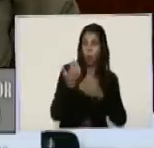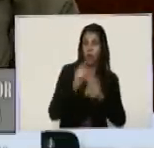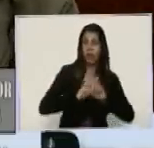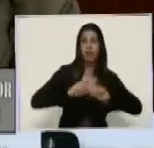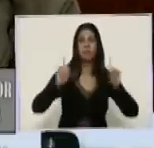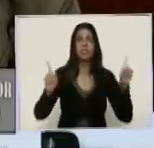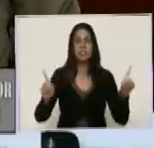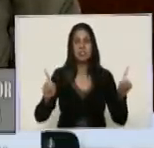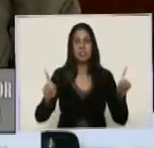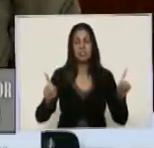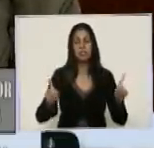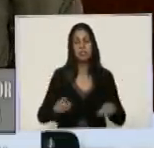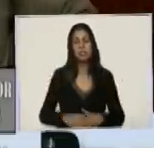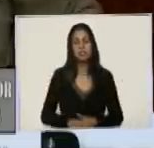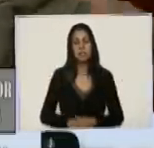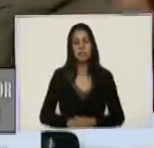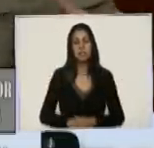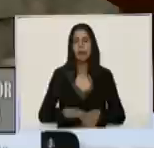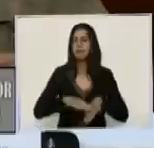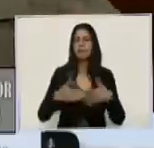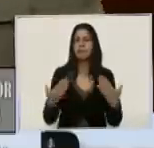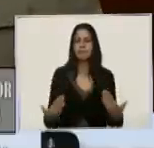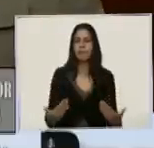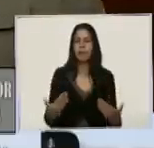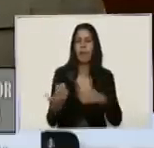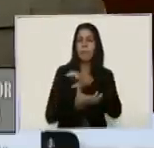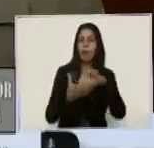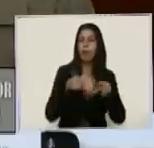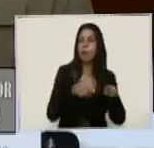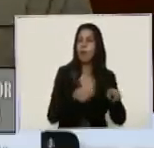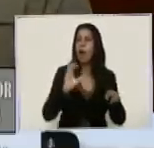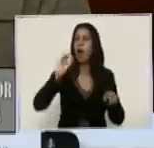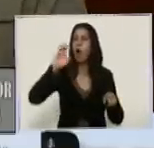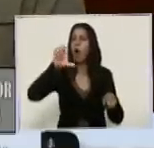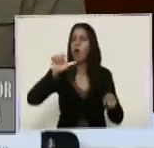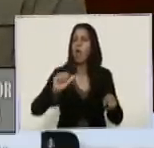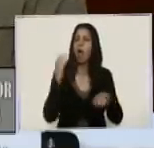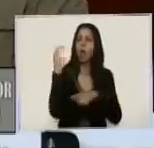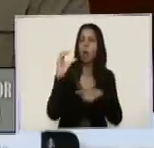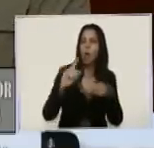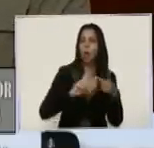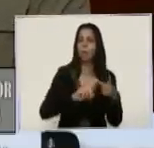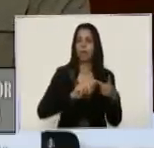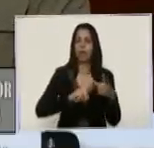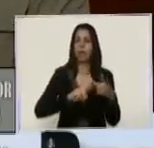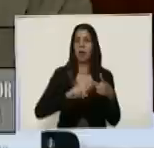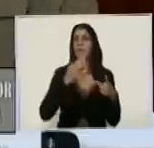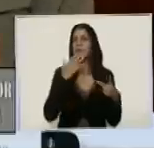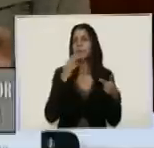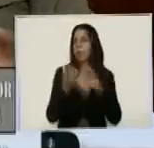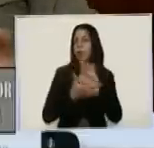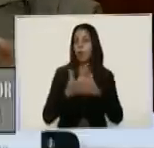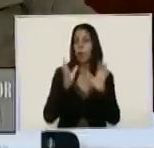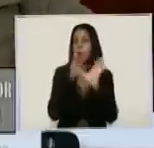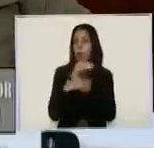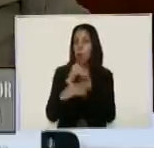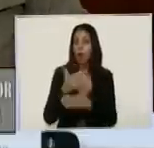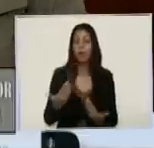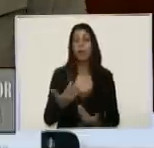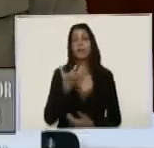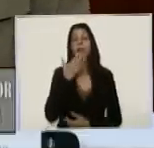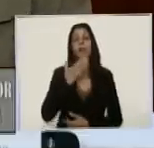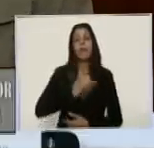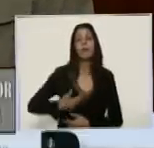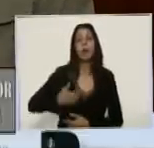distintos. ¿Por qué no hay problemas para la OEA en Colombia? No hay problemas en... Mire, tú que llevas por día